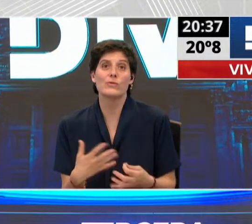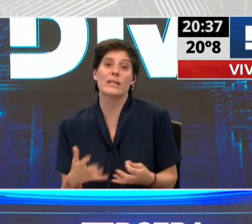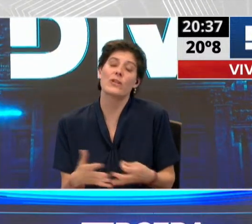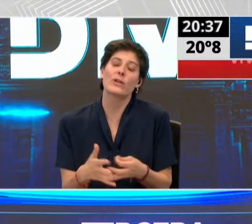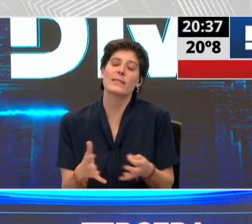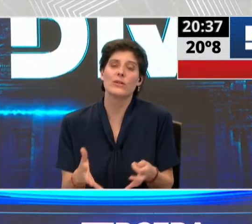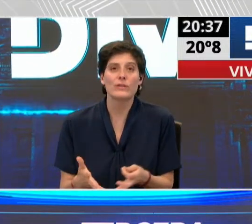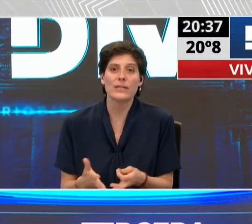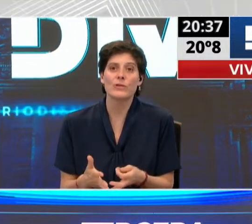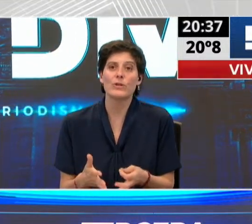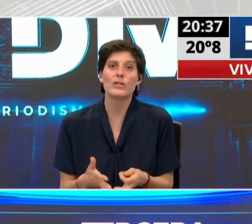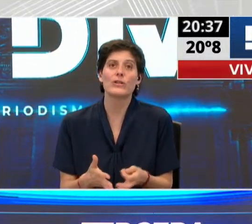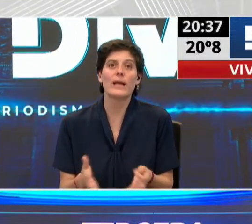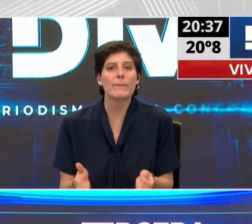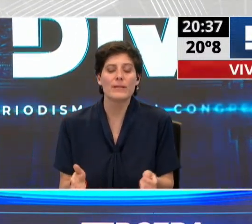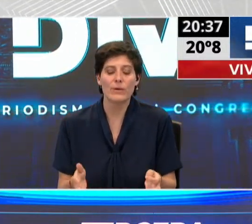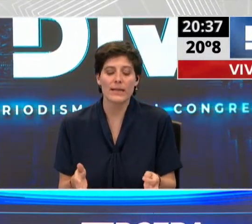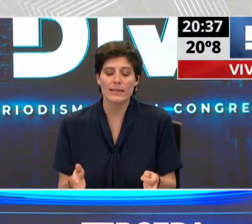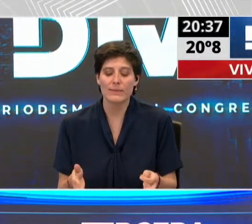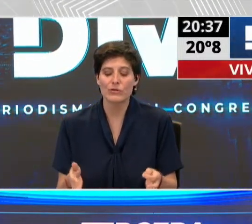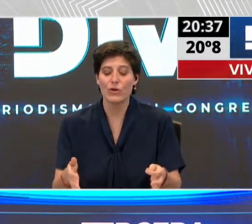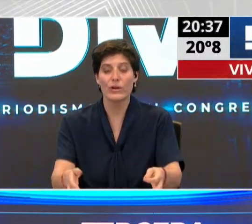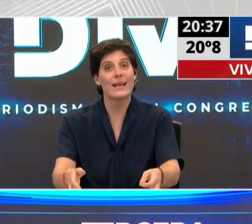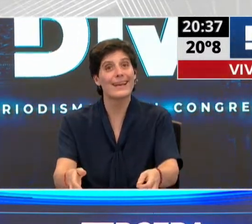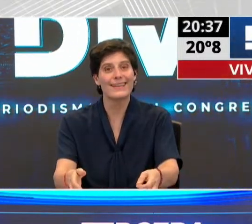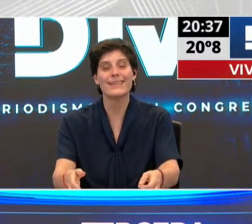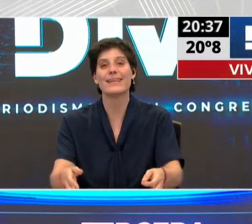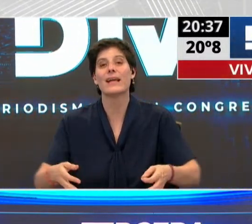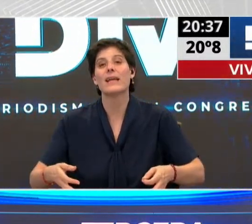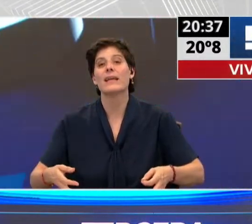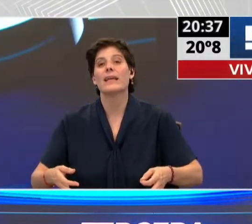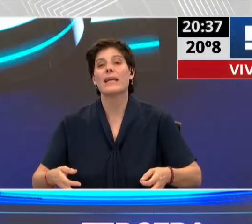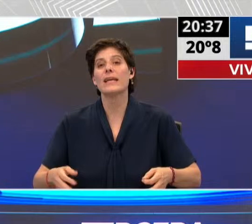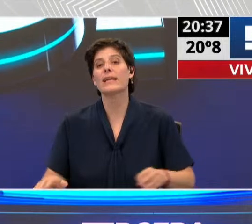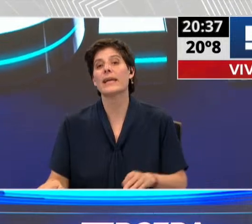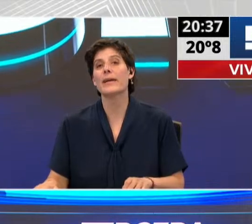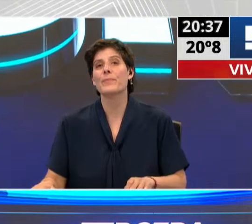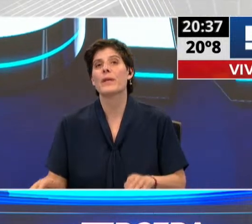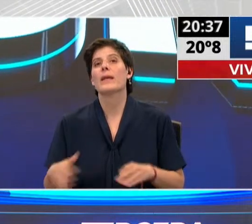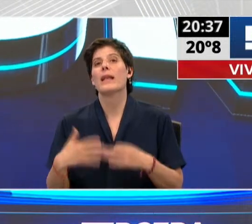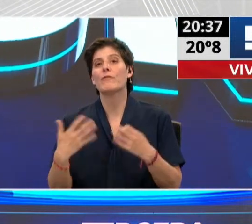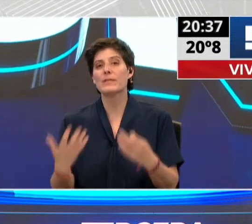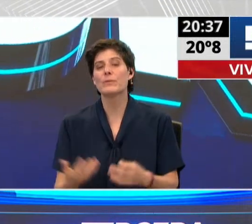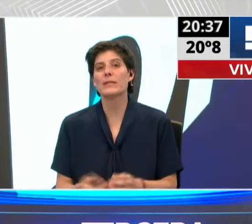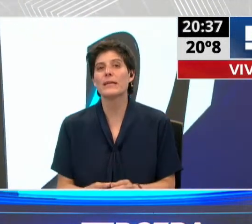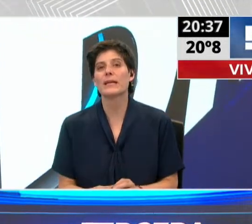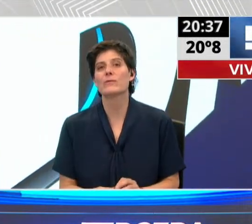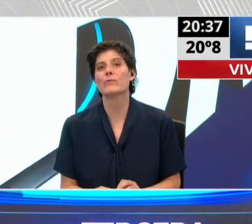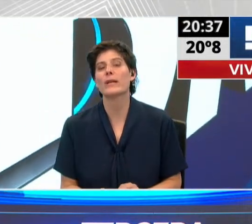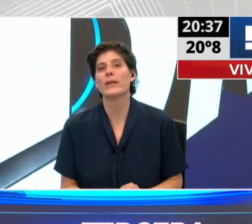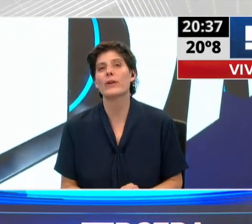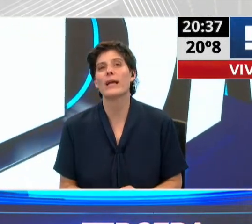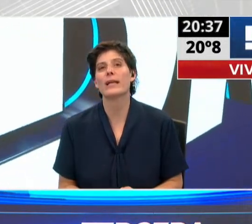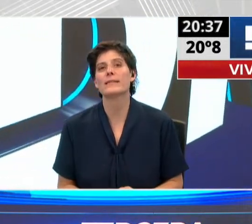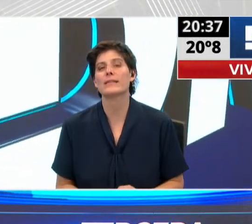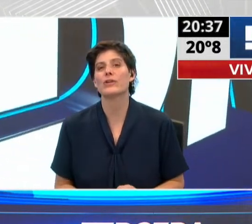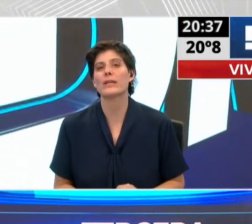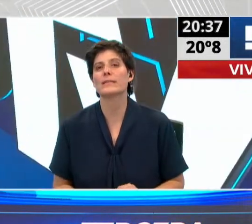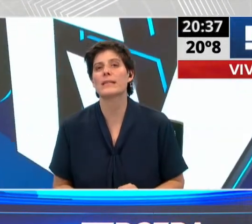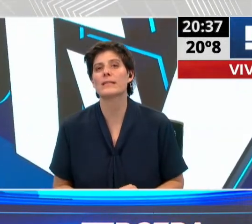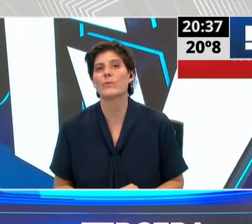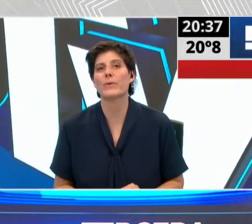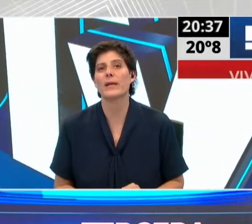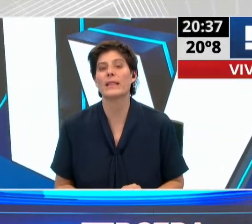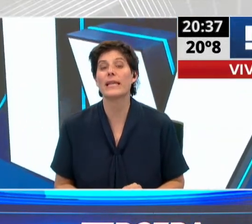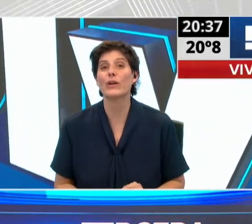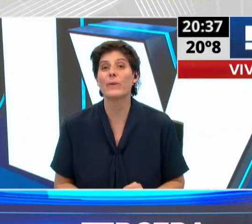que está sucediendo en este contexto político tan particular que tenemos hoy en la Argentina es que la fuerza política que resultó ganadora en las elecciones